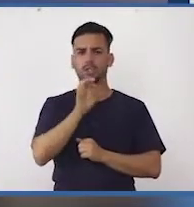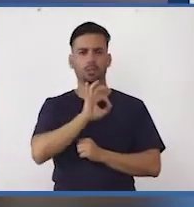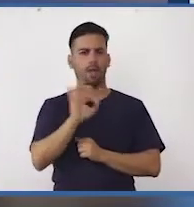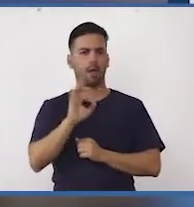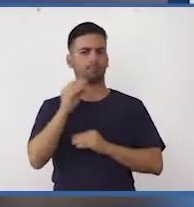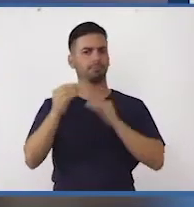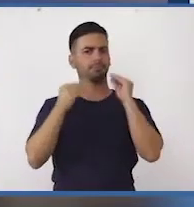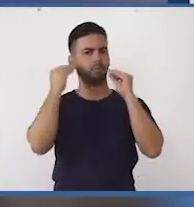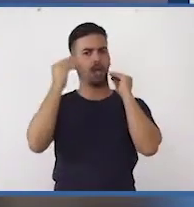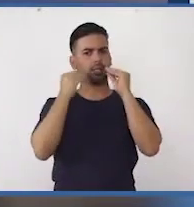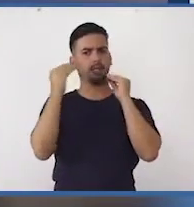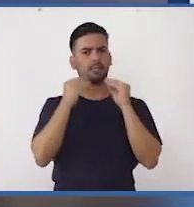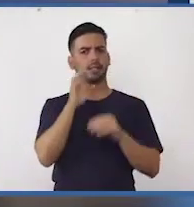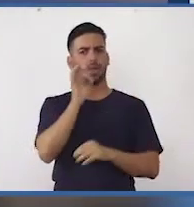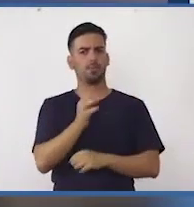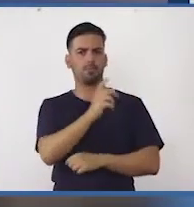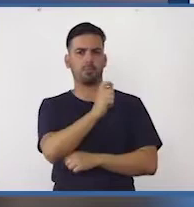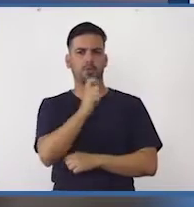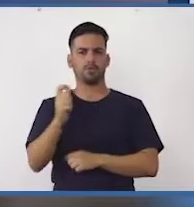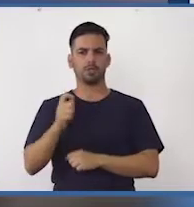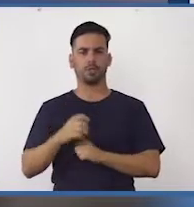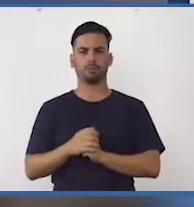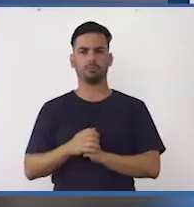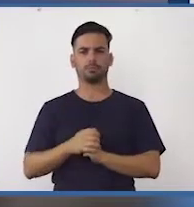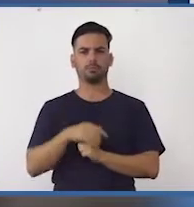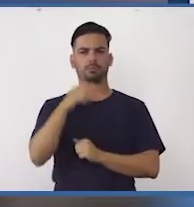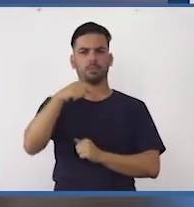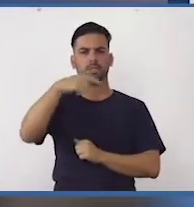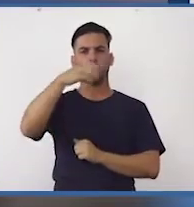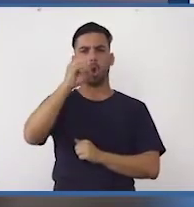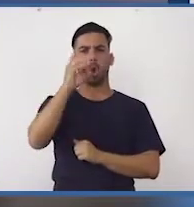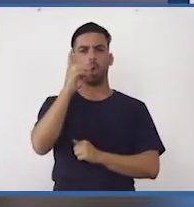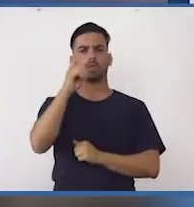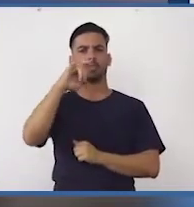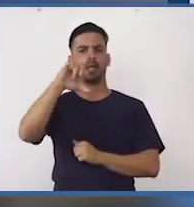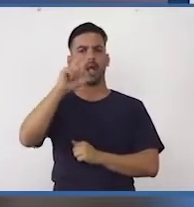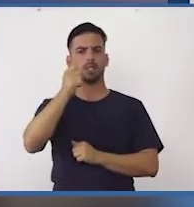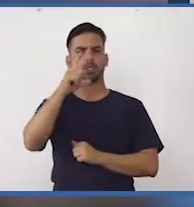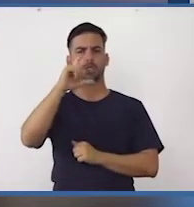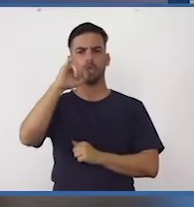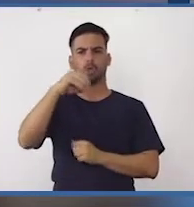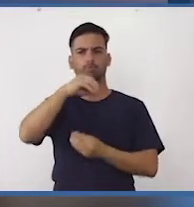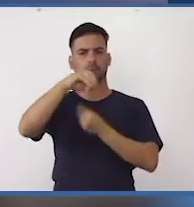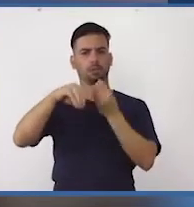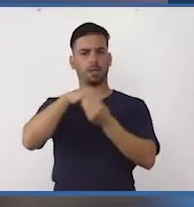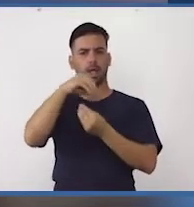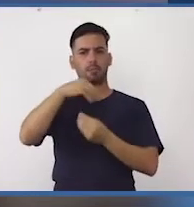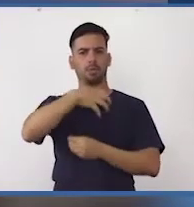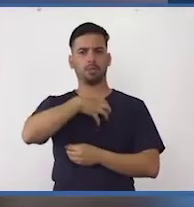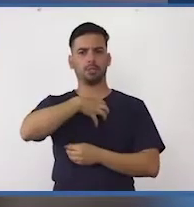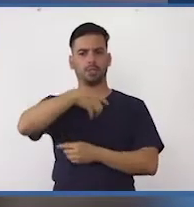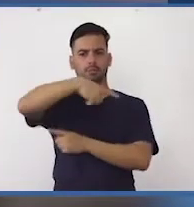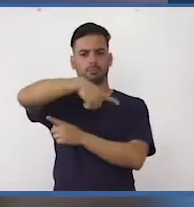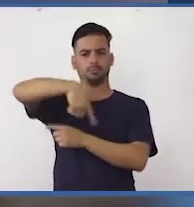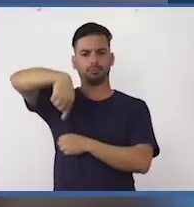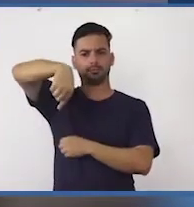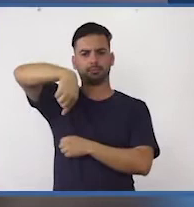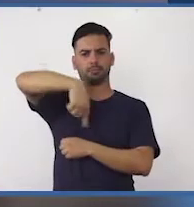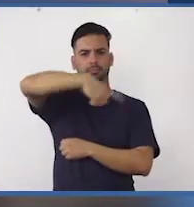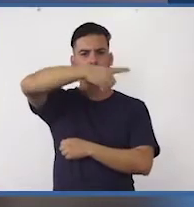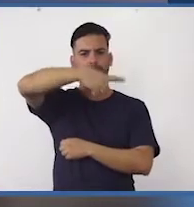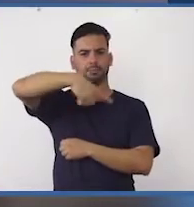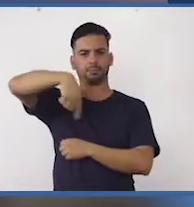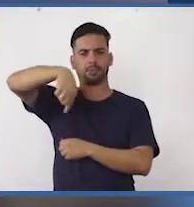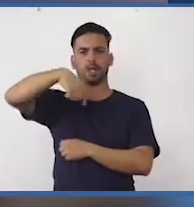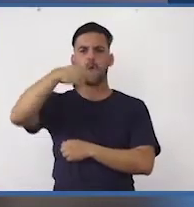Oscilación son los cambios que experimenta una magnitud alrededor de cierto tiempo. ¿Qué cosa es una oscilación periódica? Pues bien,